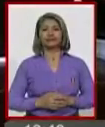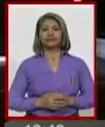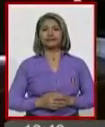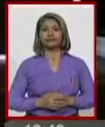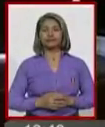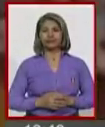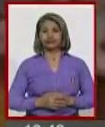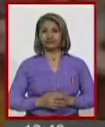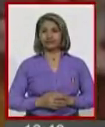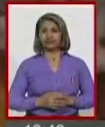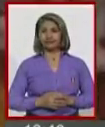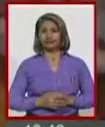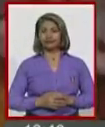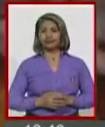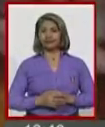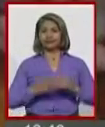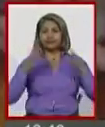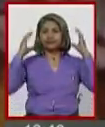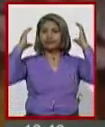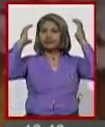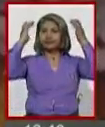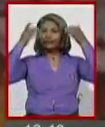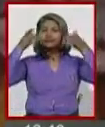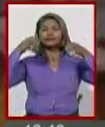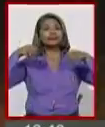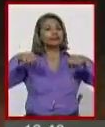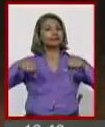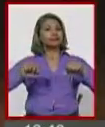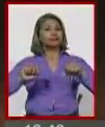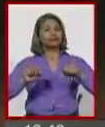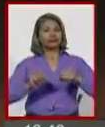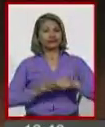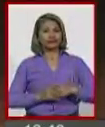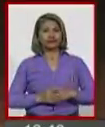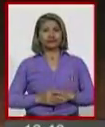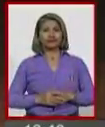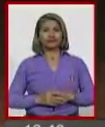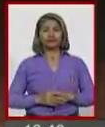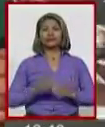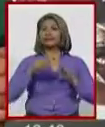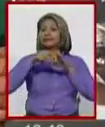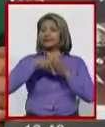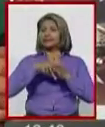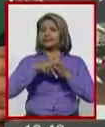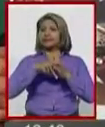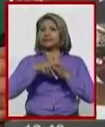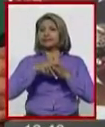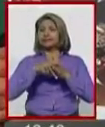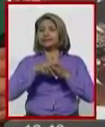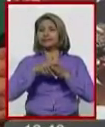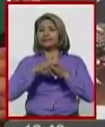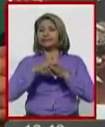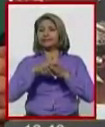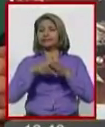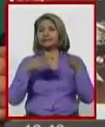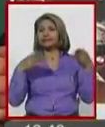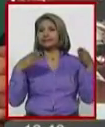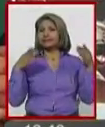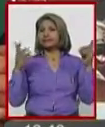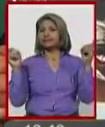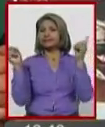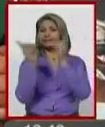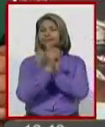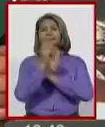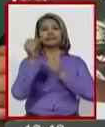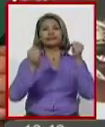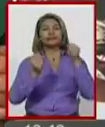Y como le digo, yo llevaba casco, él igual. Y cuando cruzó un auto, pero no hizo